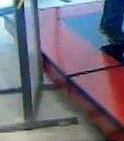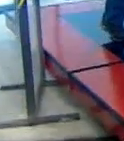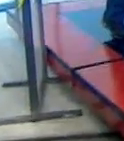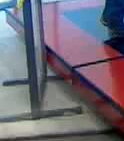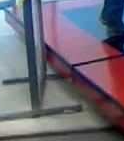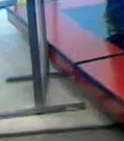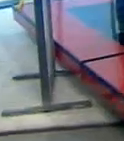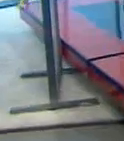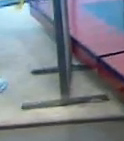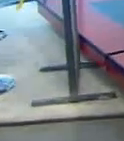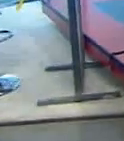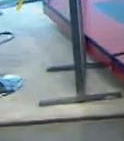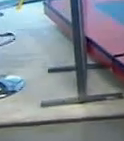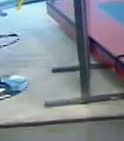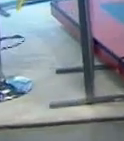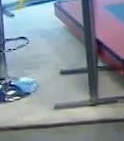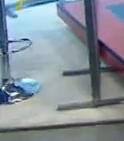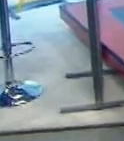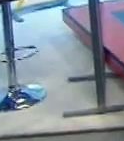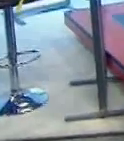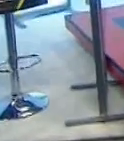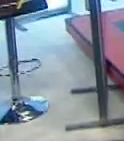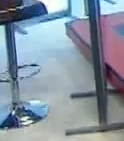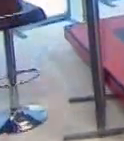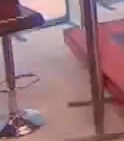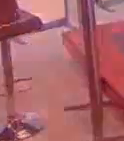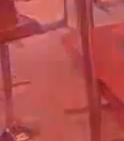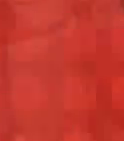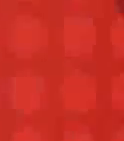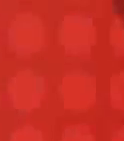Vane, ¡que viva Quito! Les esperamos, dos en punto.